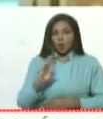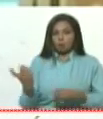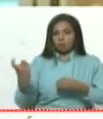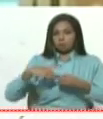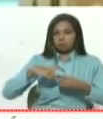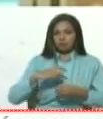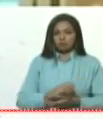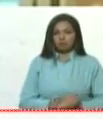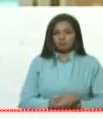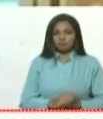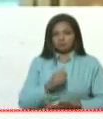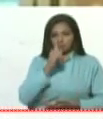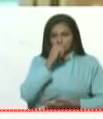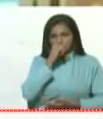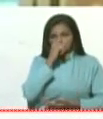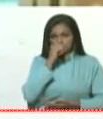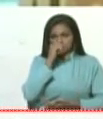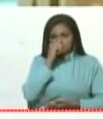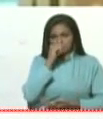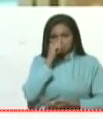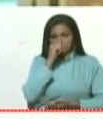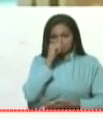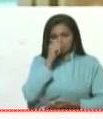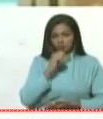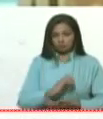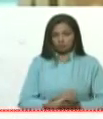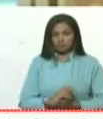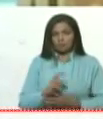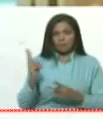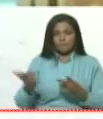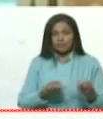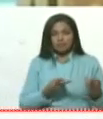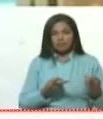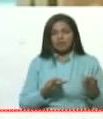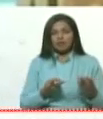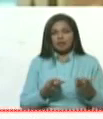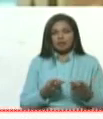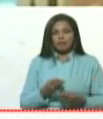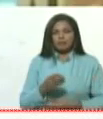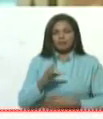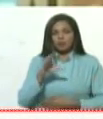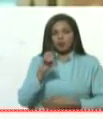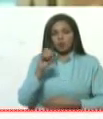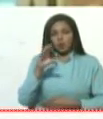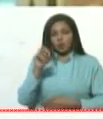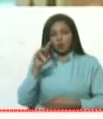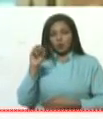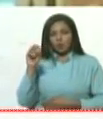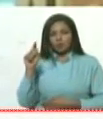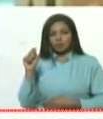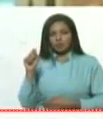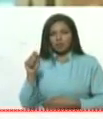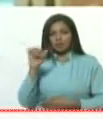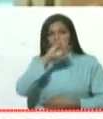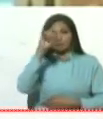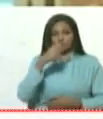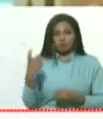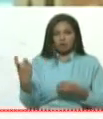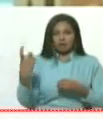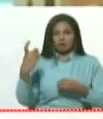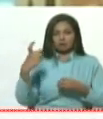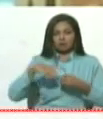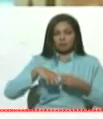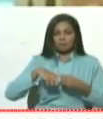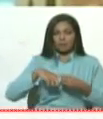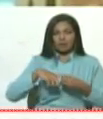Boconó. En Yaracuy se incorporan Cocorote y Chivacoa. Y en el estado Zulia se incorporan